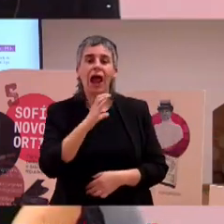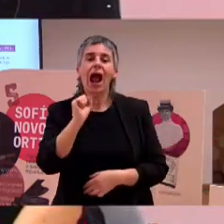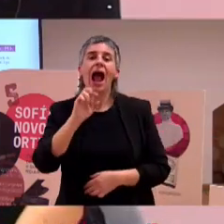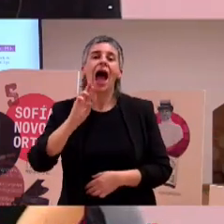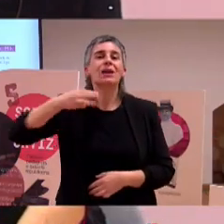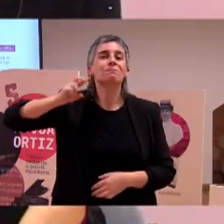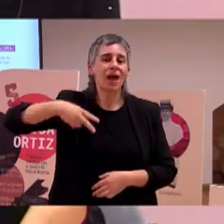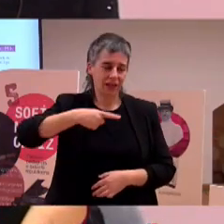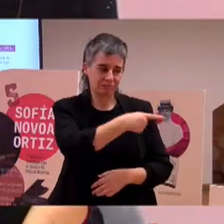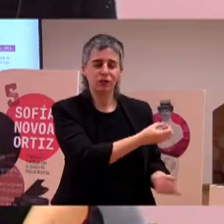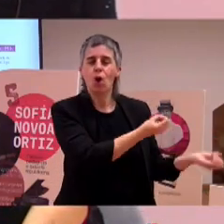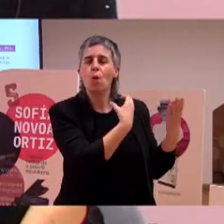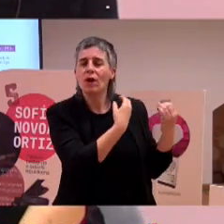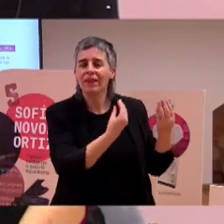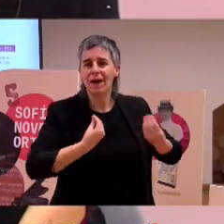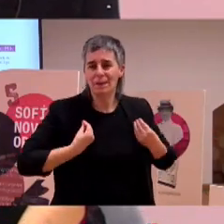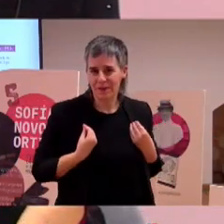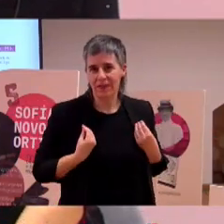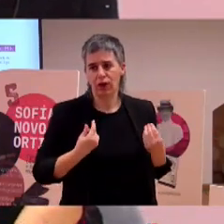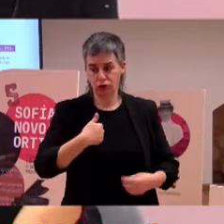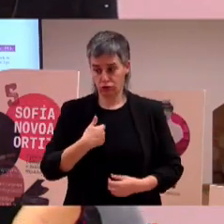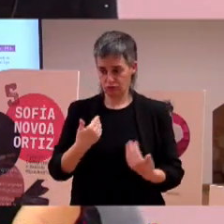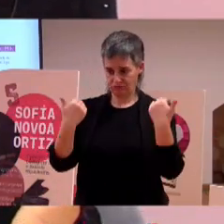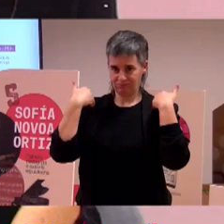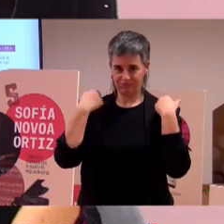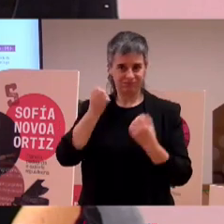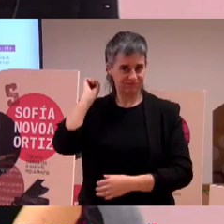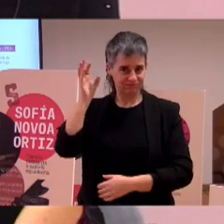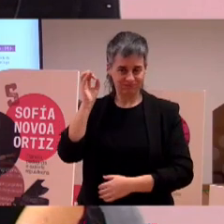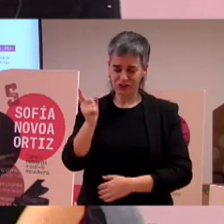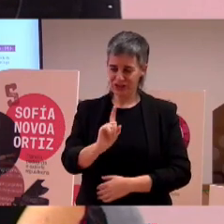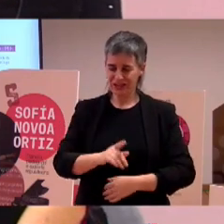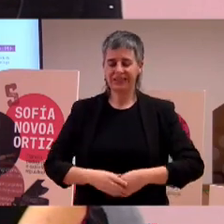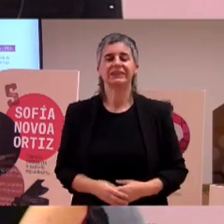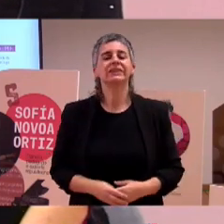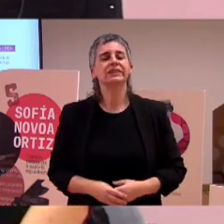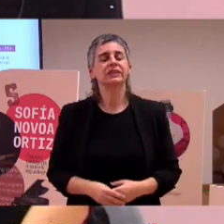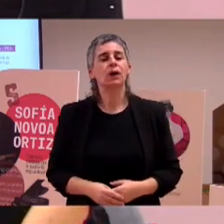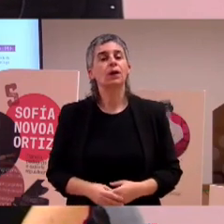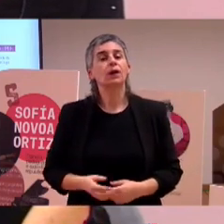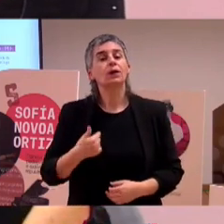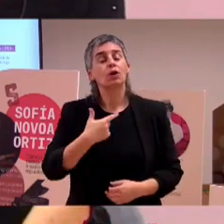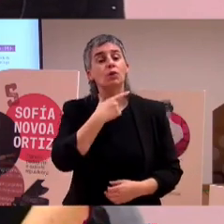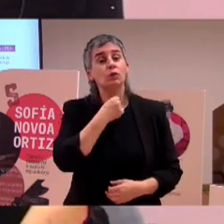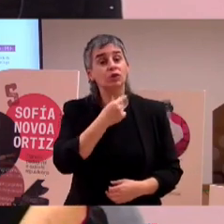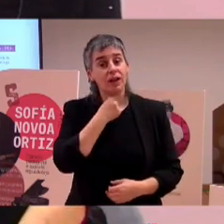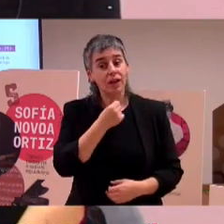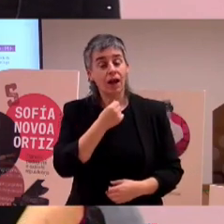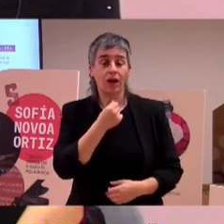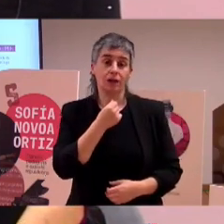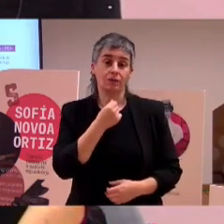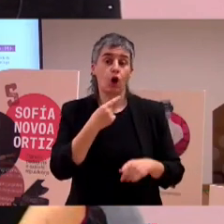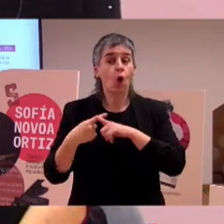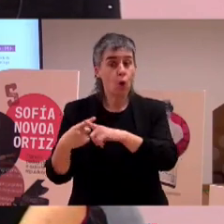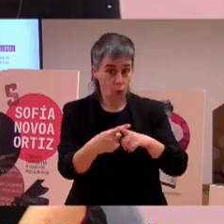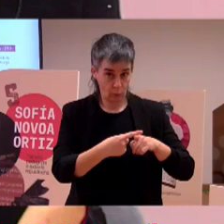Entón, non vou ser eu quen fale de Sofía Novoa. Solo tamén gustaríame compartir con